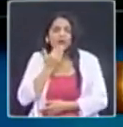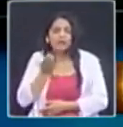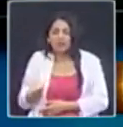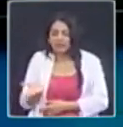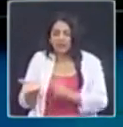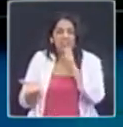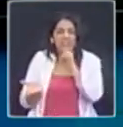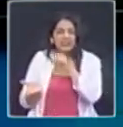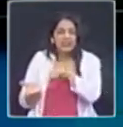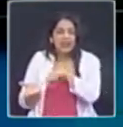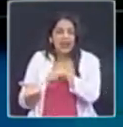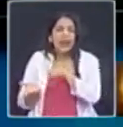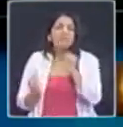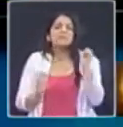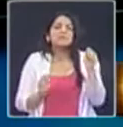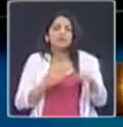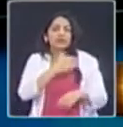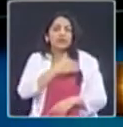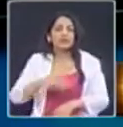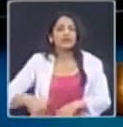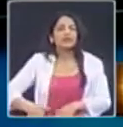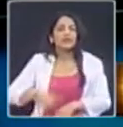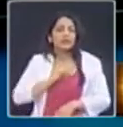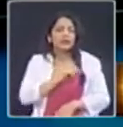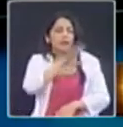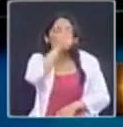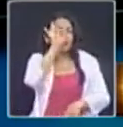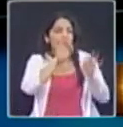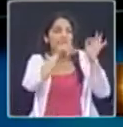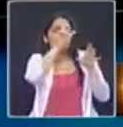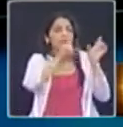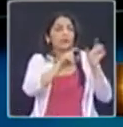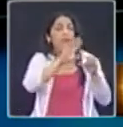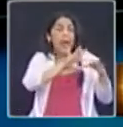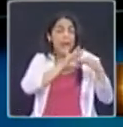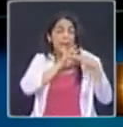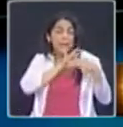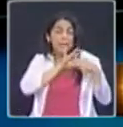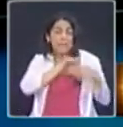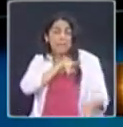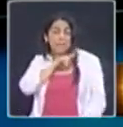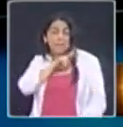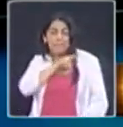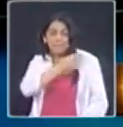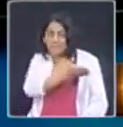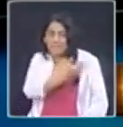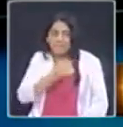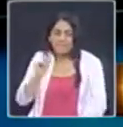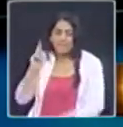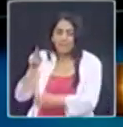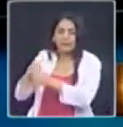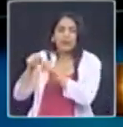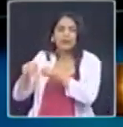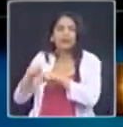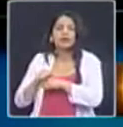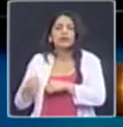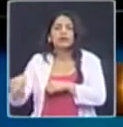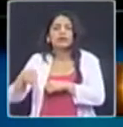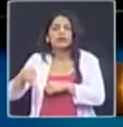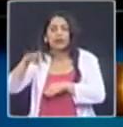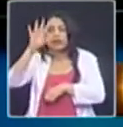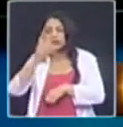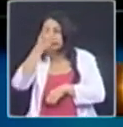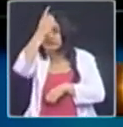sus adláteres a cubrirse los puestos entre ellos a tener un contralor que es una vergüenza para el ecuador tener un contralor